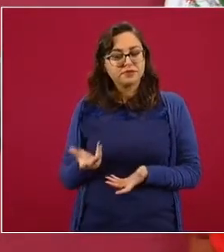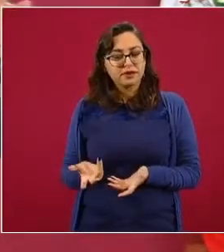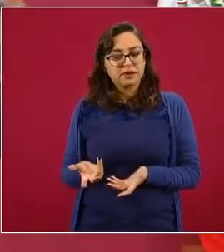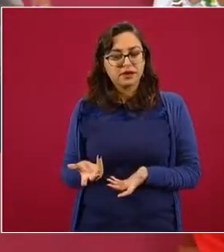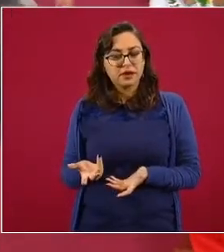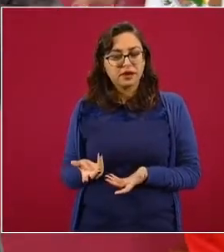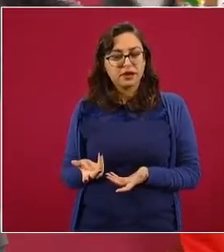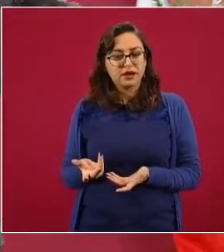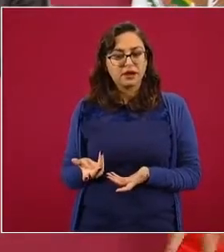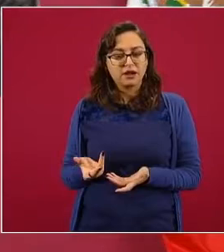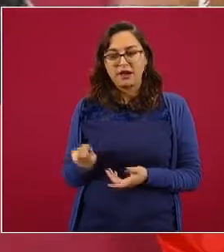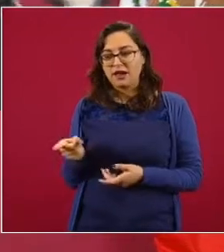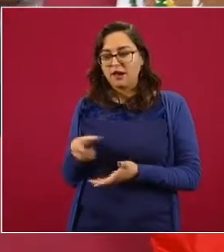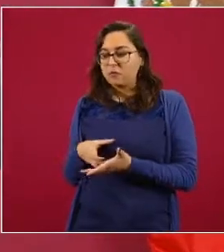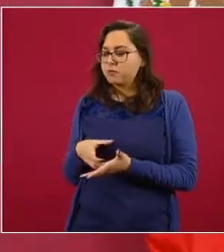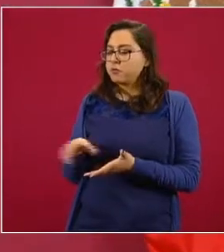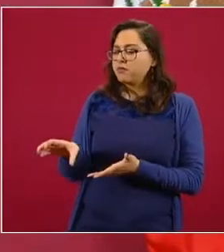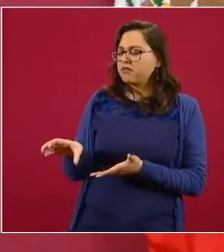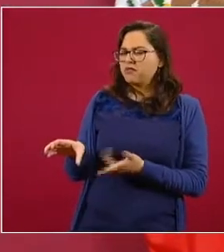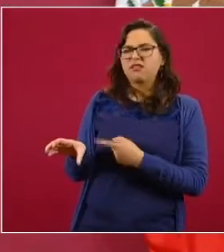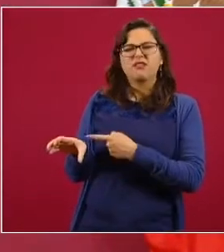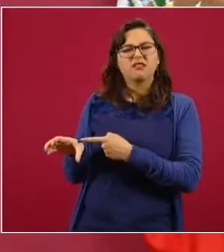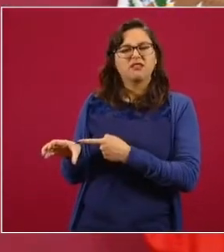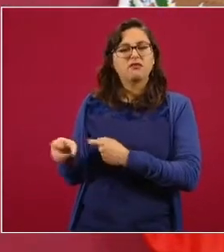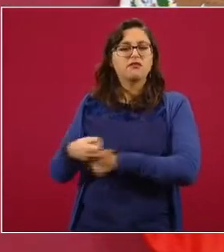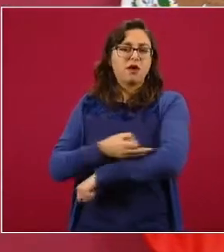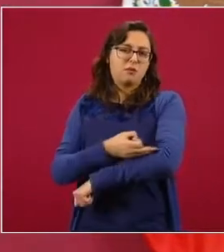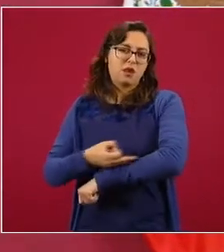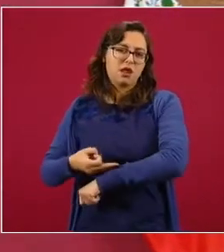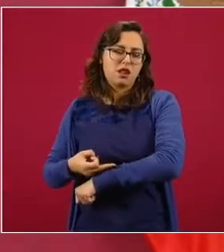a un familiar,